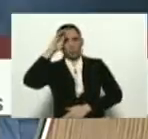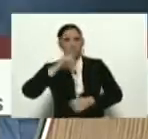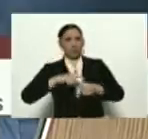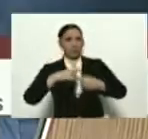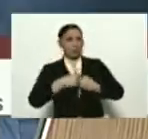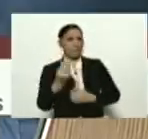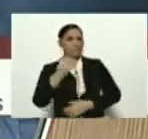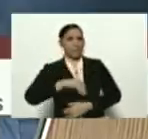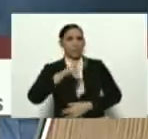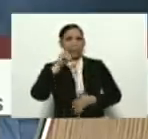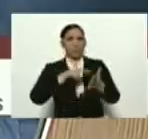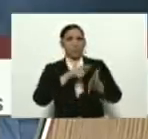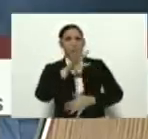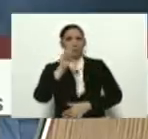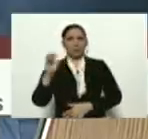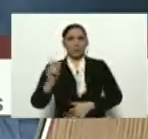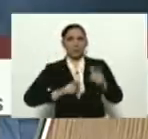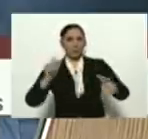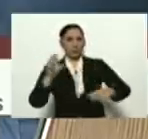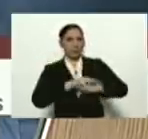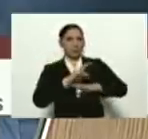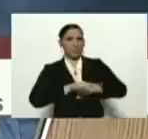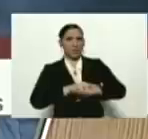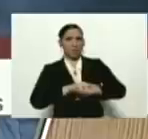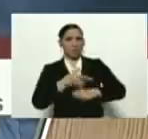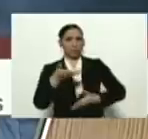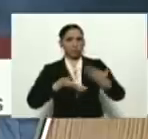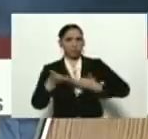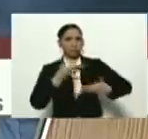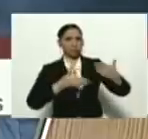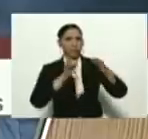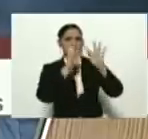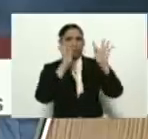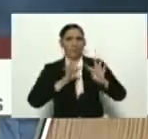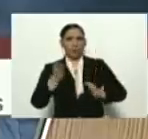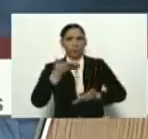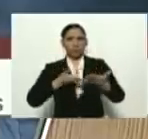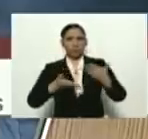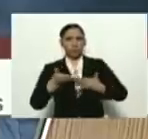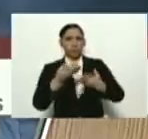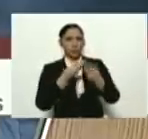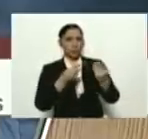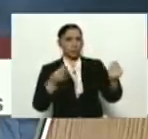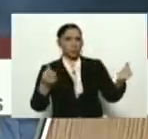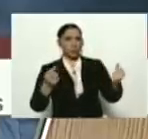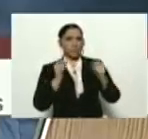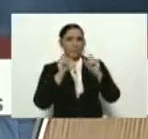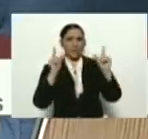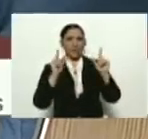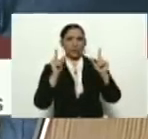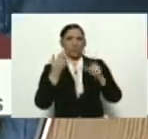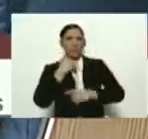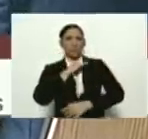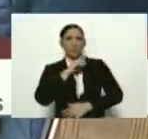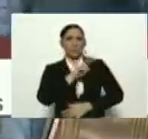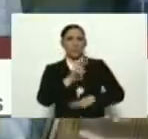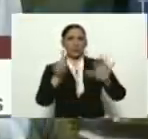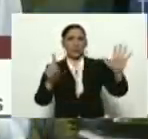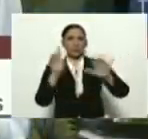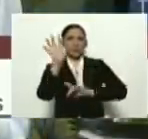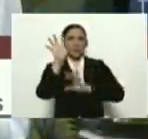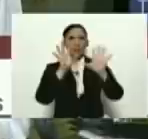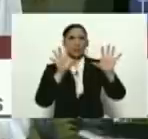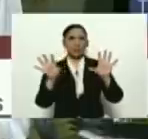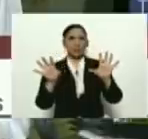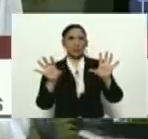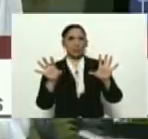2.500 cooperantes, contribuyen de manera solidaria a mitigar el impacto de la pandemia en 26 naciones